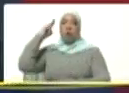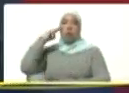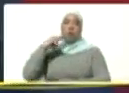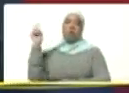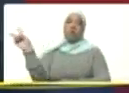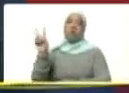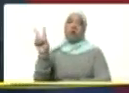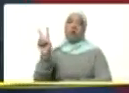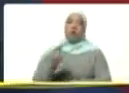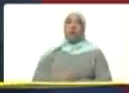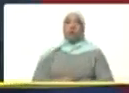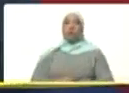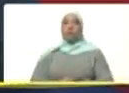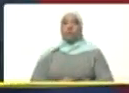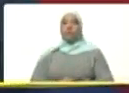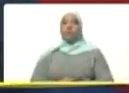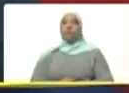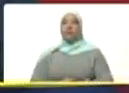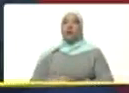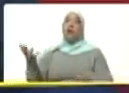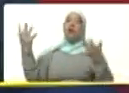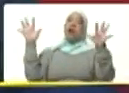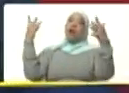de Venezuela.